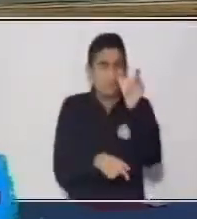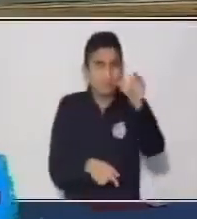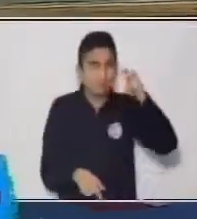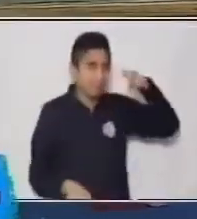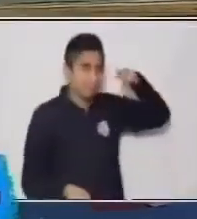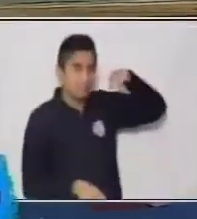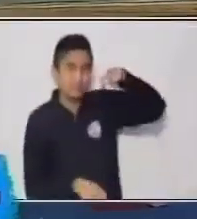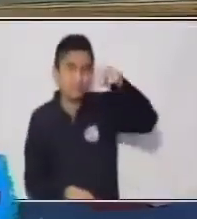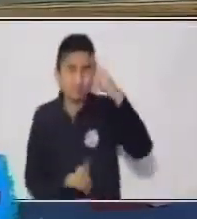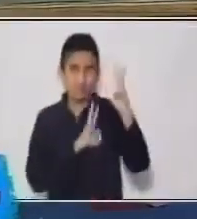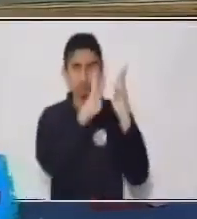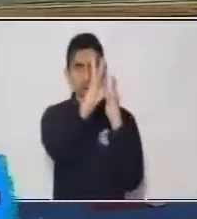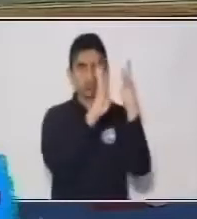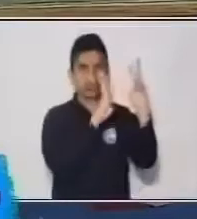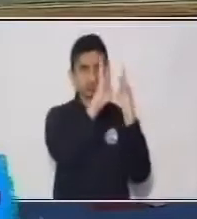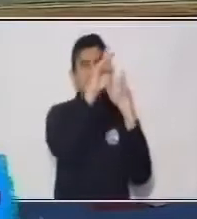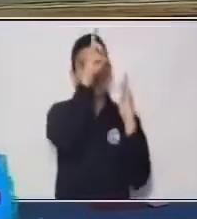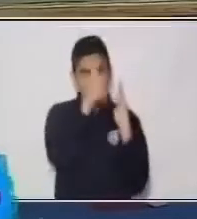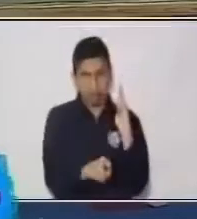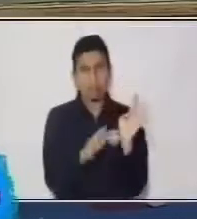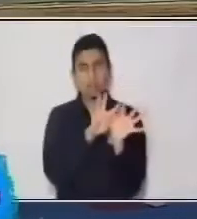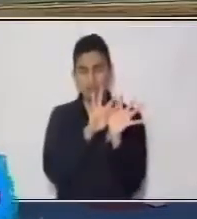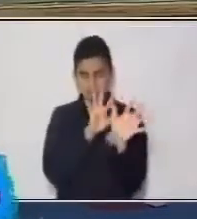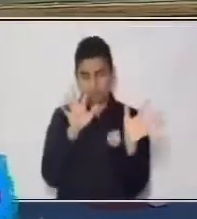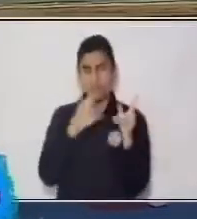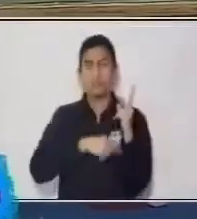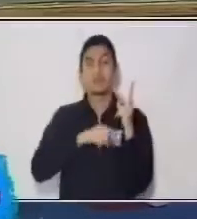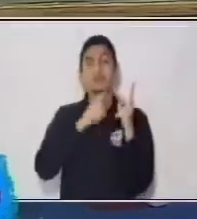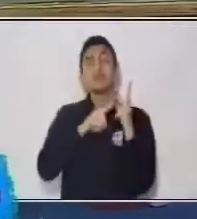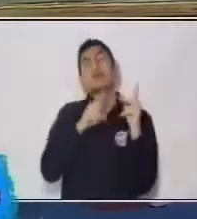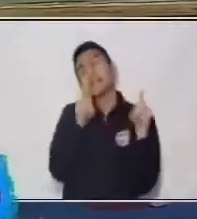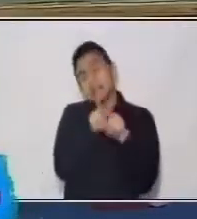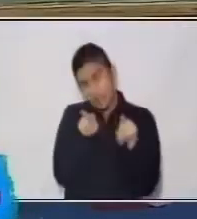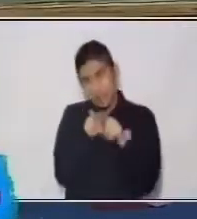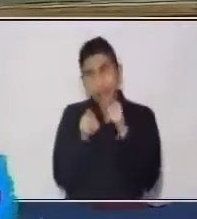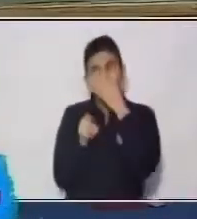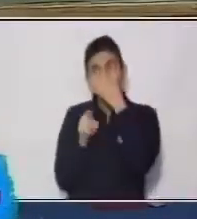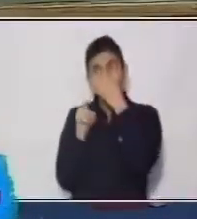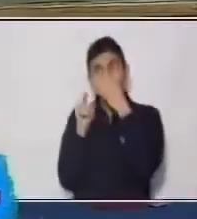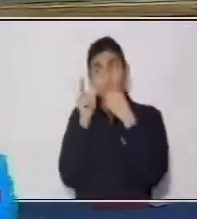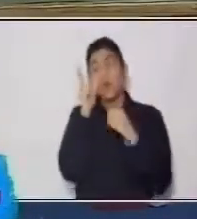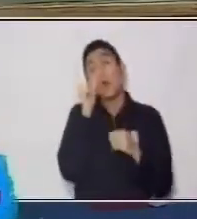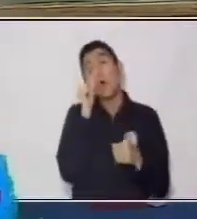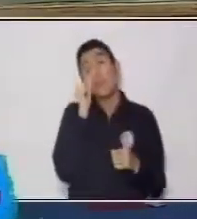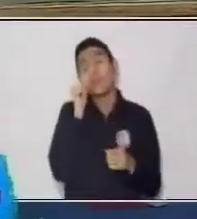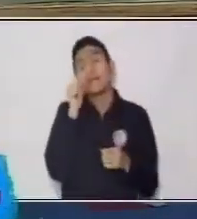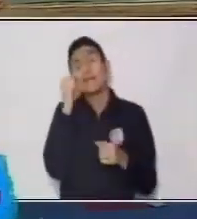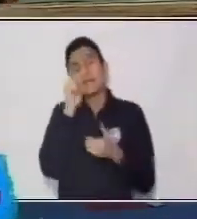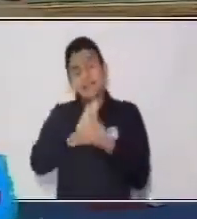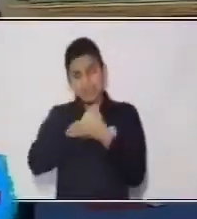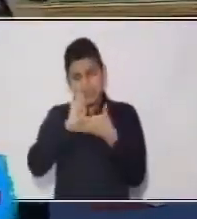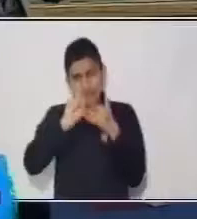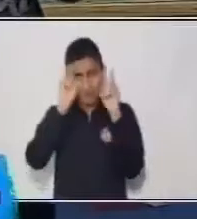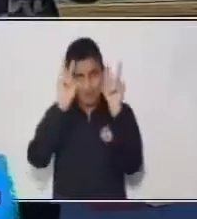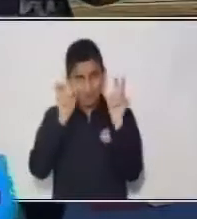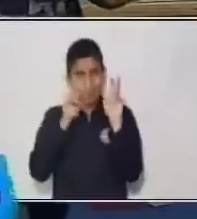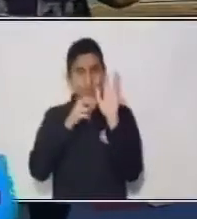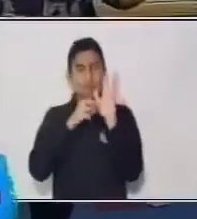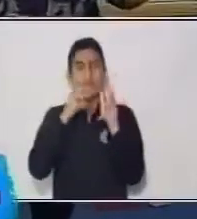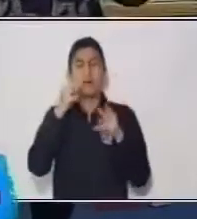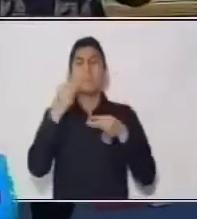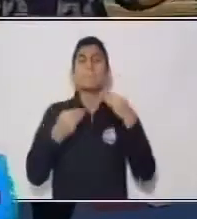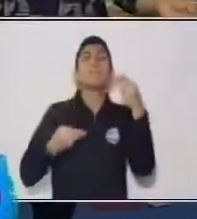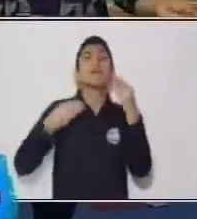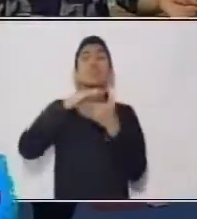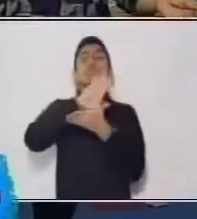escribió sobre el mercado central, el que está cercano al Portal del Comercio. Este Portal de